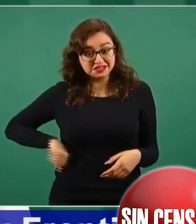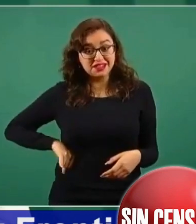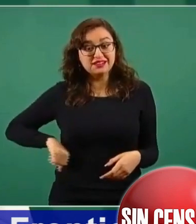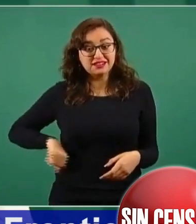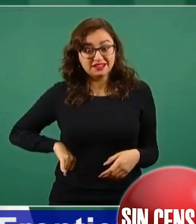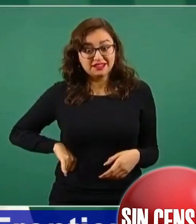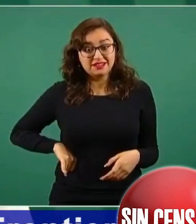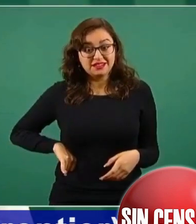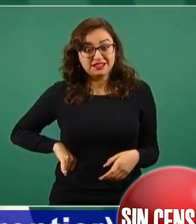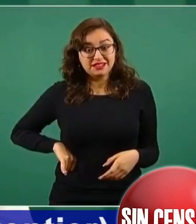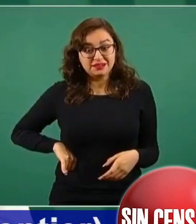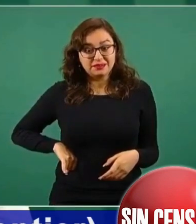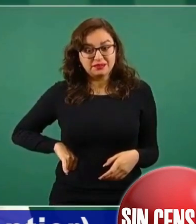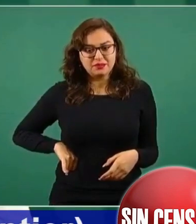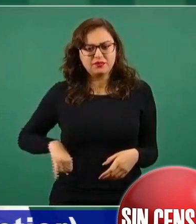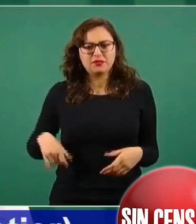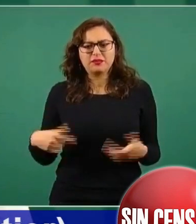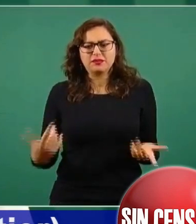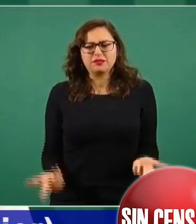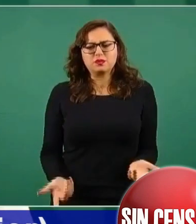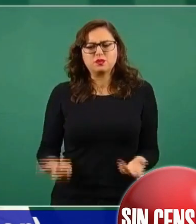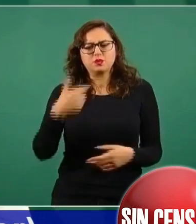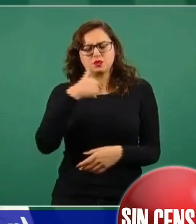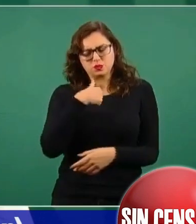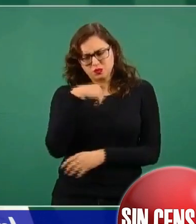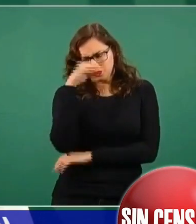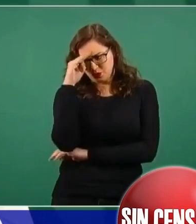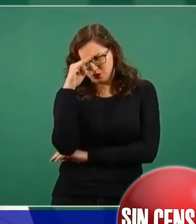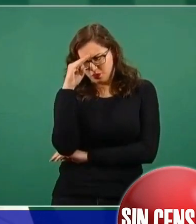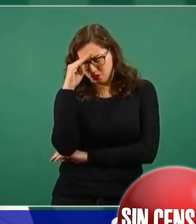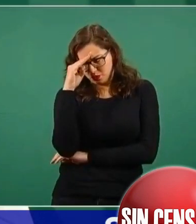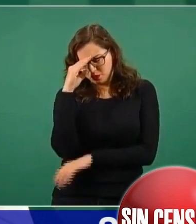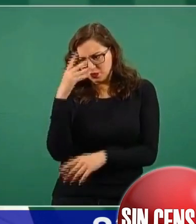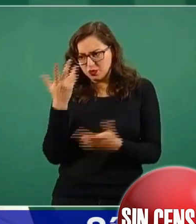Entonces yo sostuve, bueno, si se va a invalidar